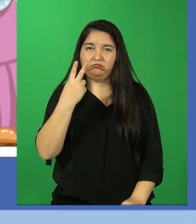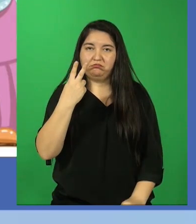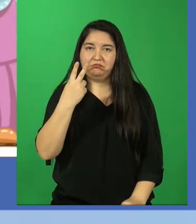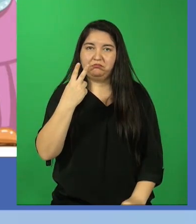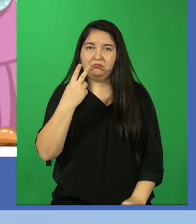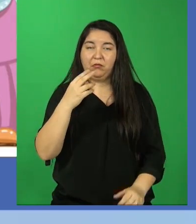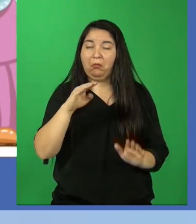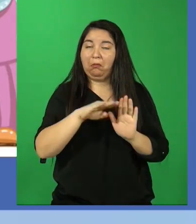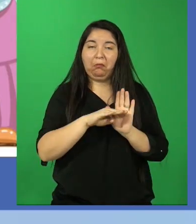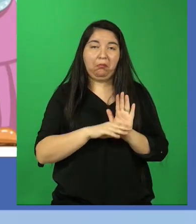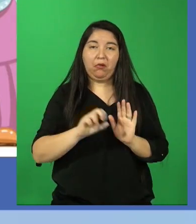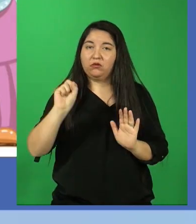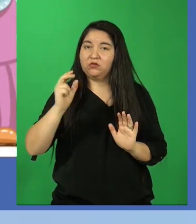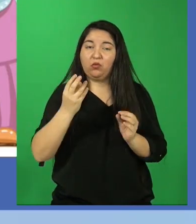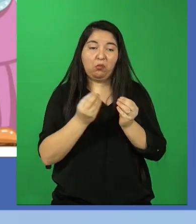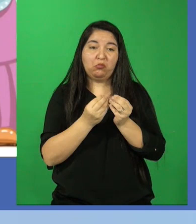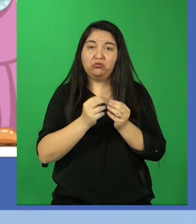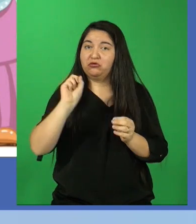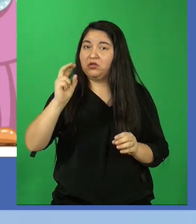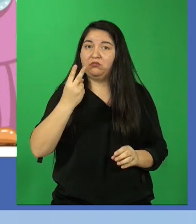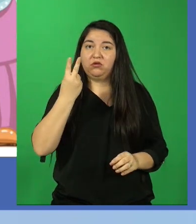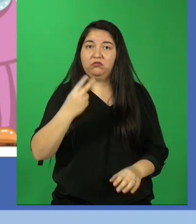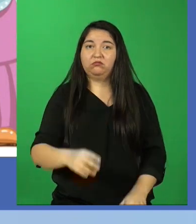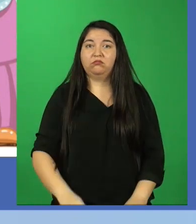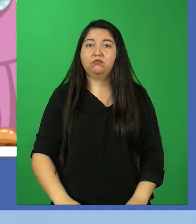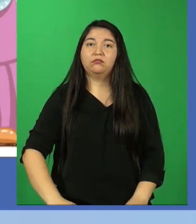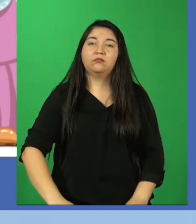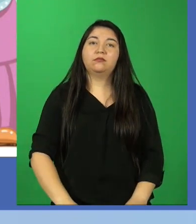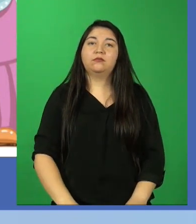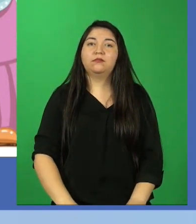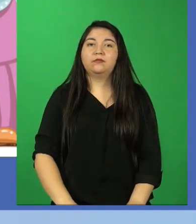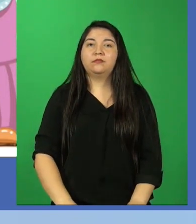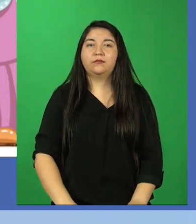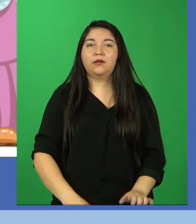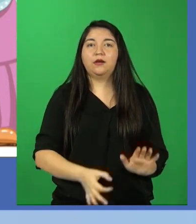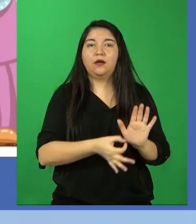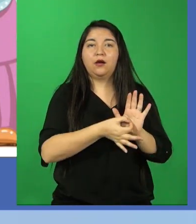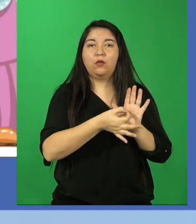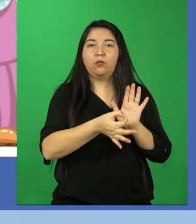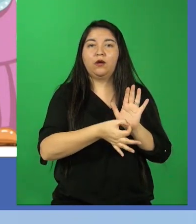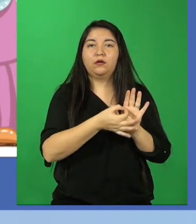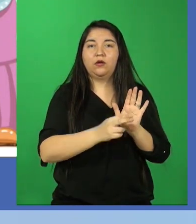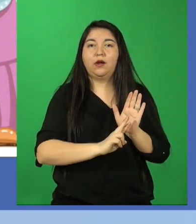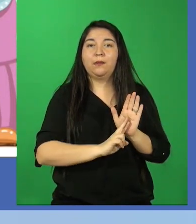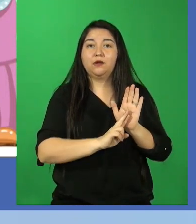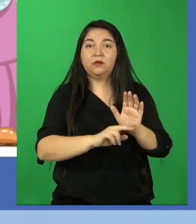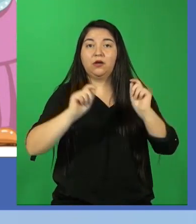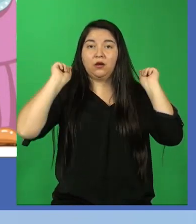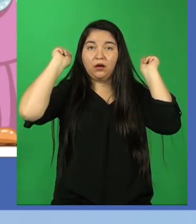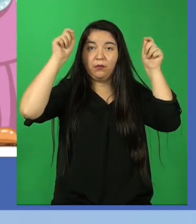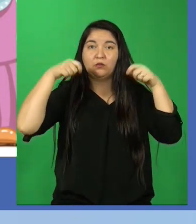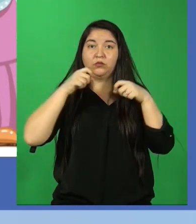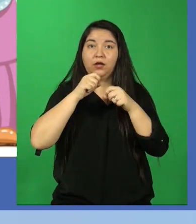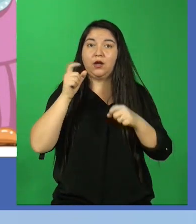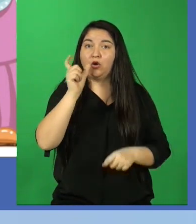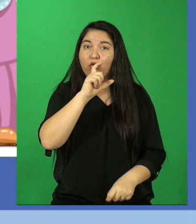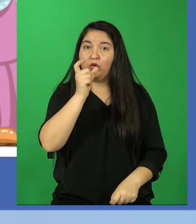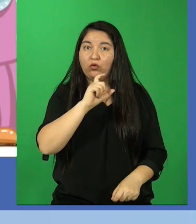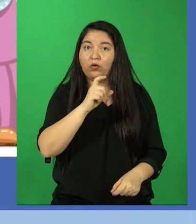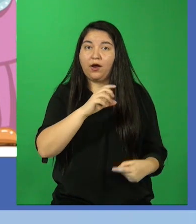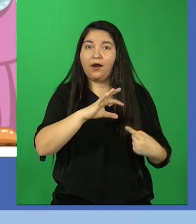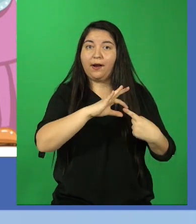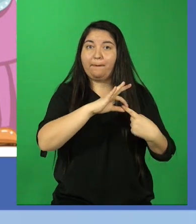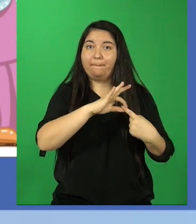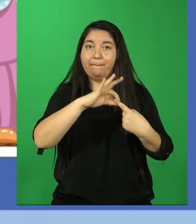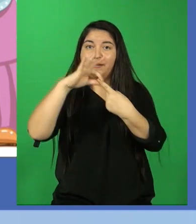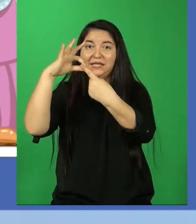secundario. Como dijimos que estaba el cuento representado la Caperucita sería